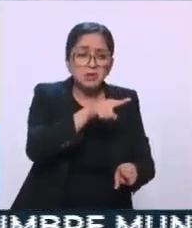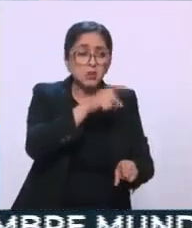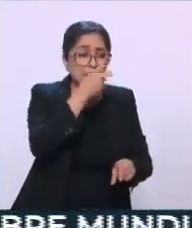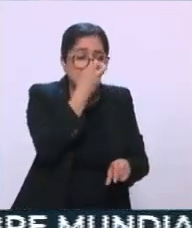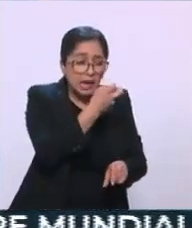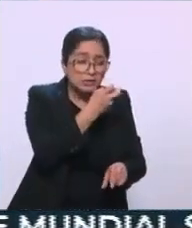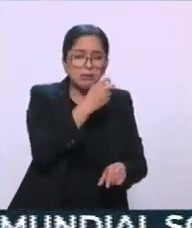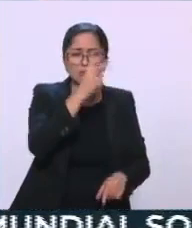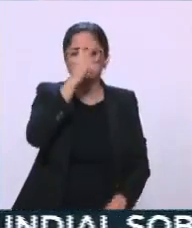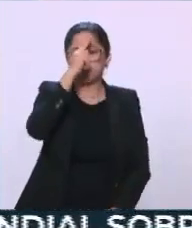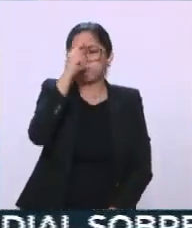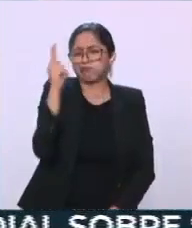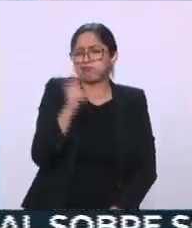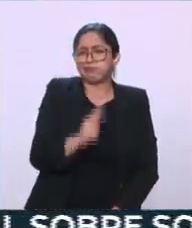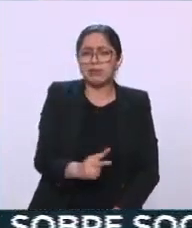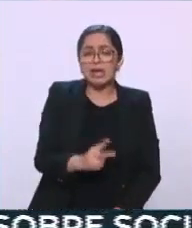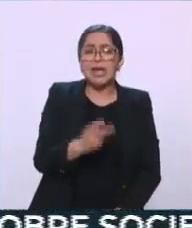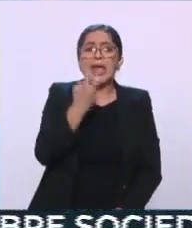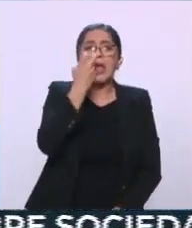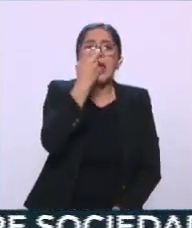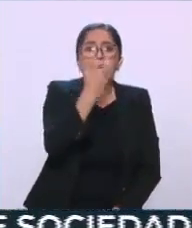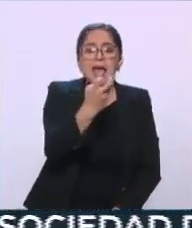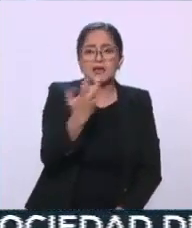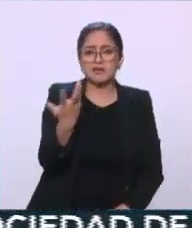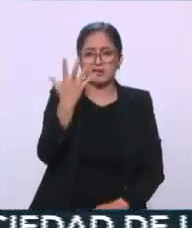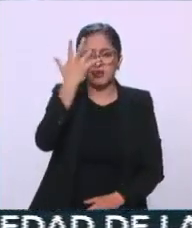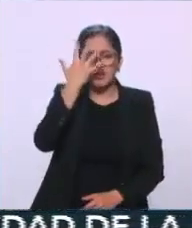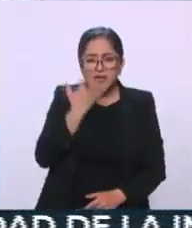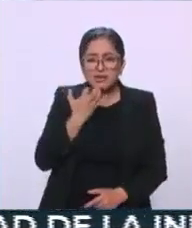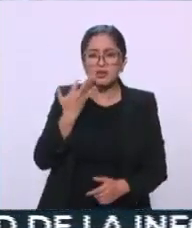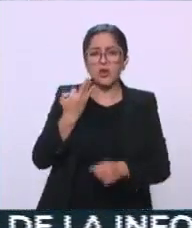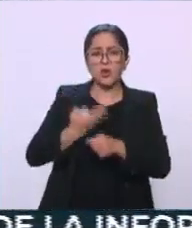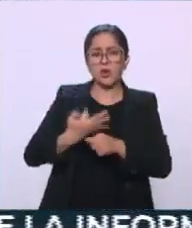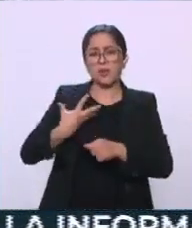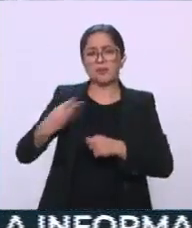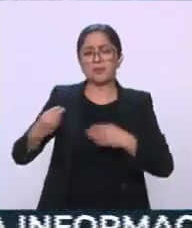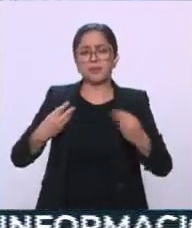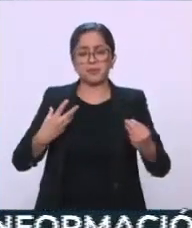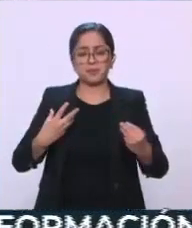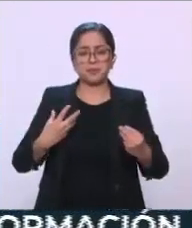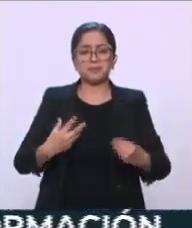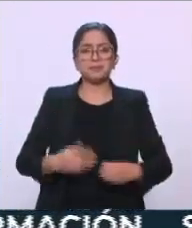es el cuadro triste que tenemos enfrente. Sí, pero no pareciera ser